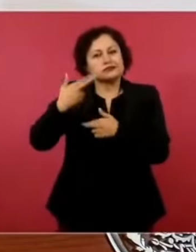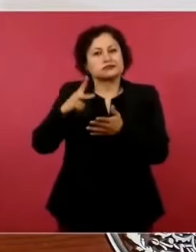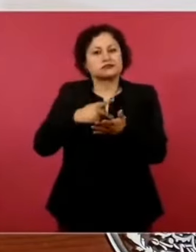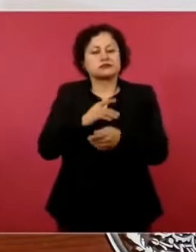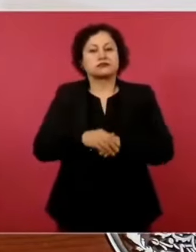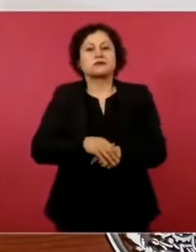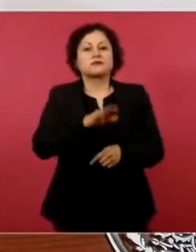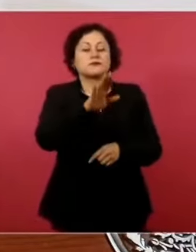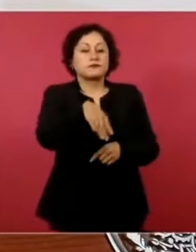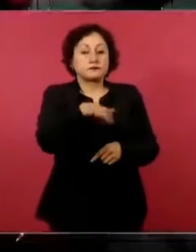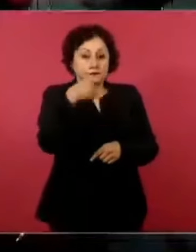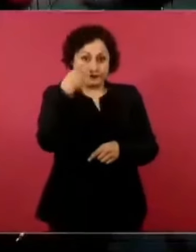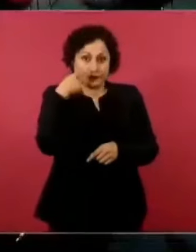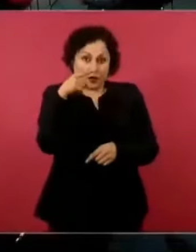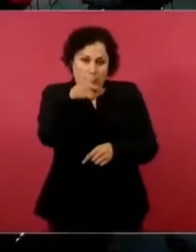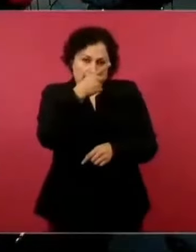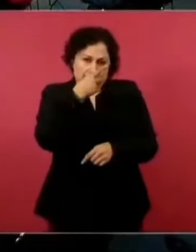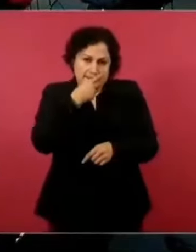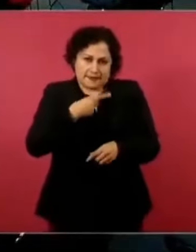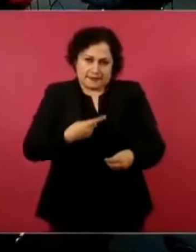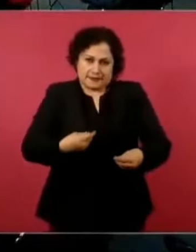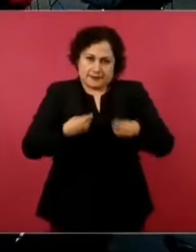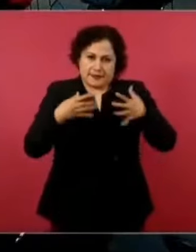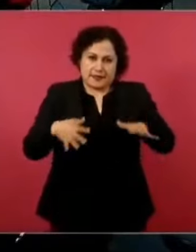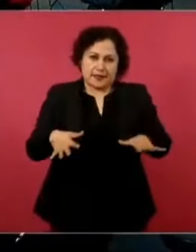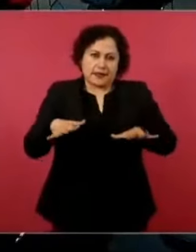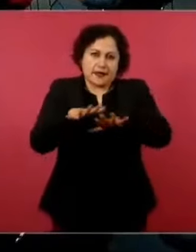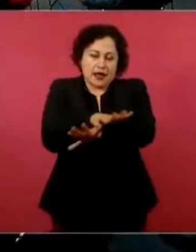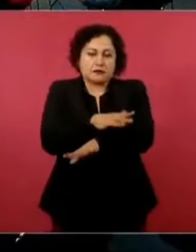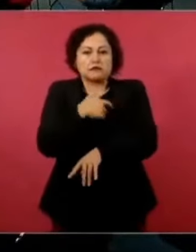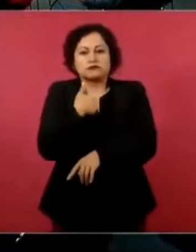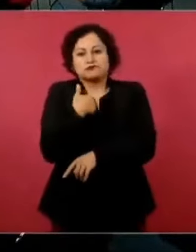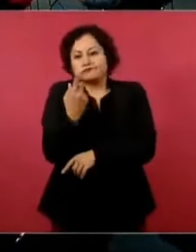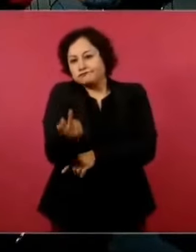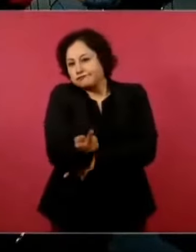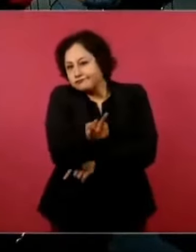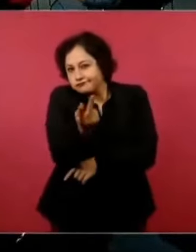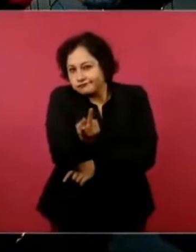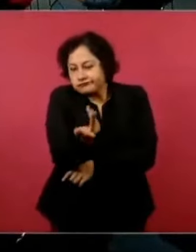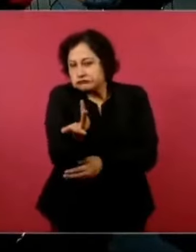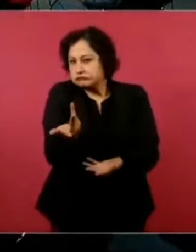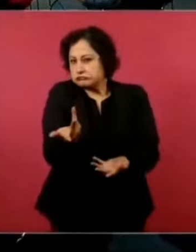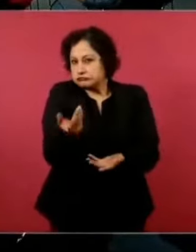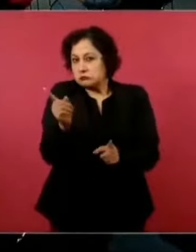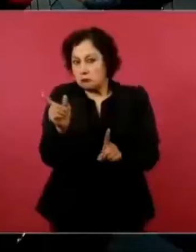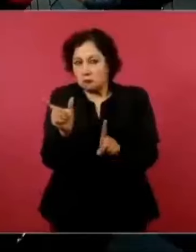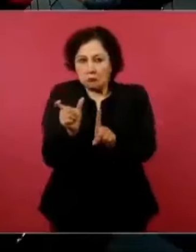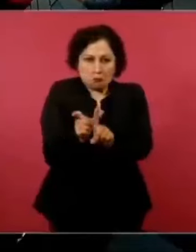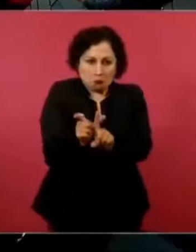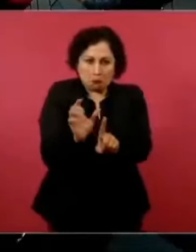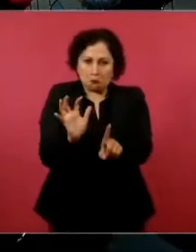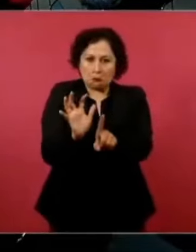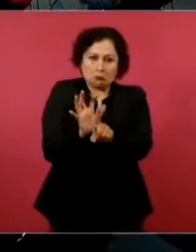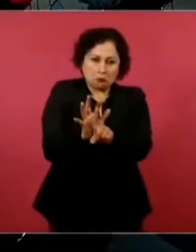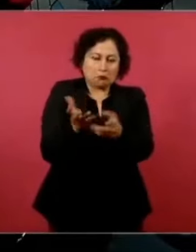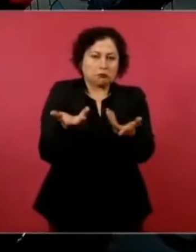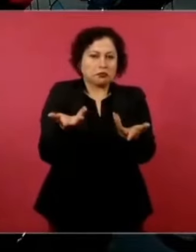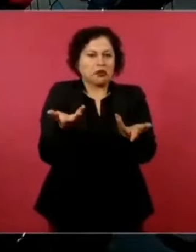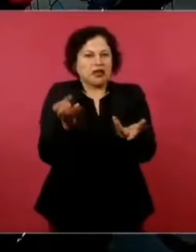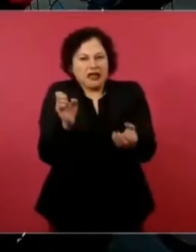siente en este cambio de vida que dice que tendrá, entonces ya considera que, bueno, no será necesario que lo cuiden, pues que haya elementos que lo